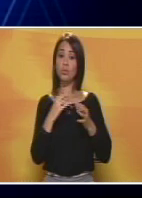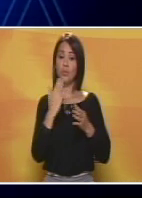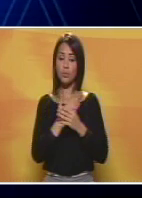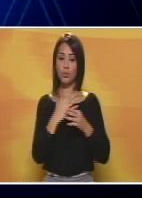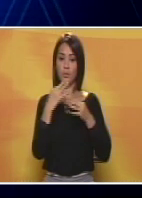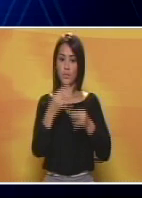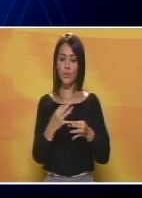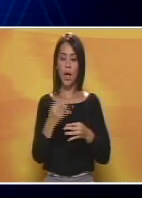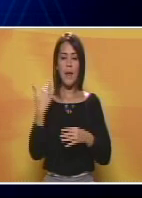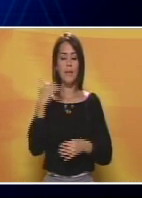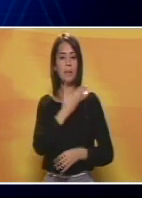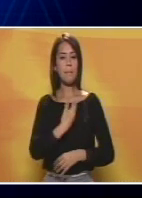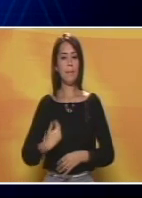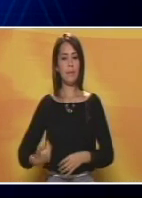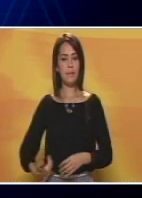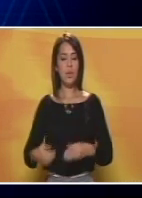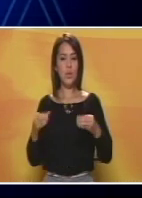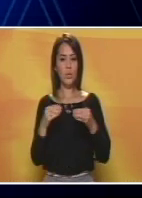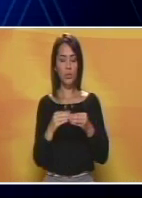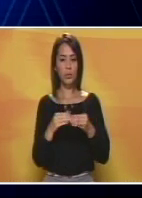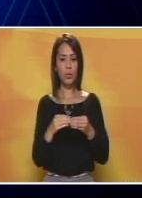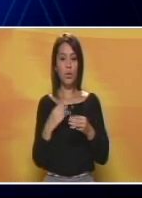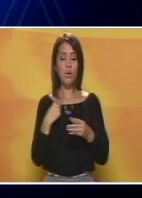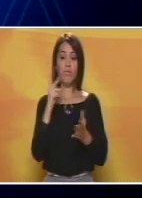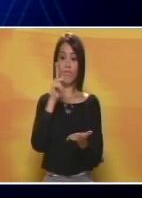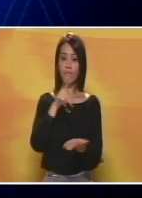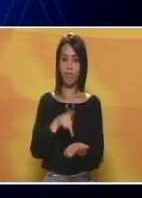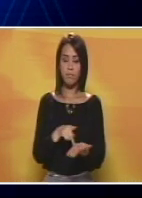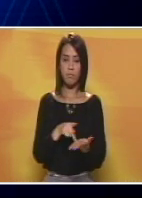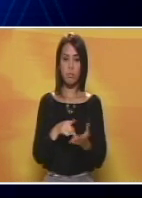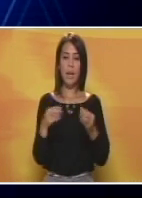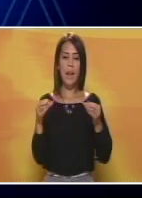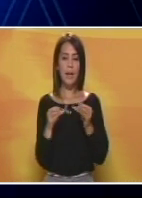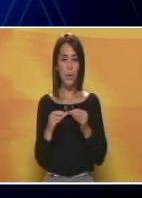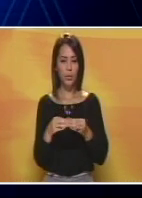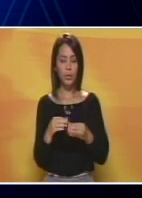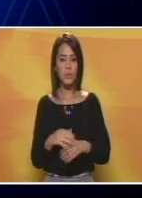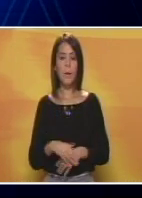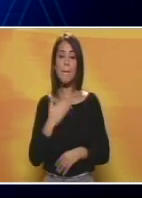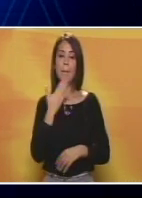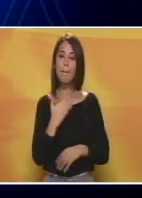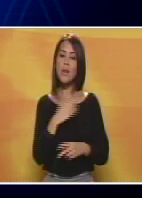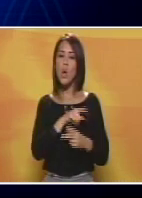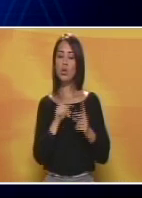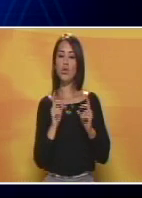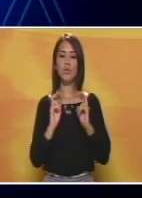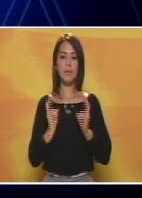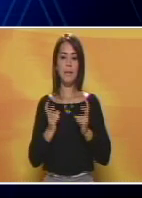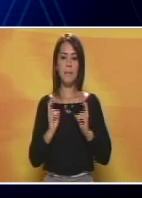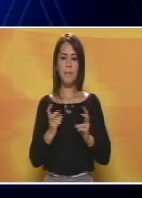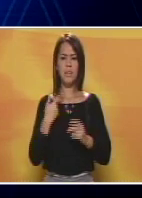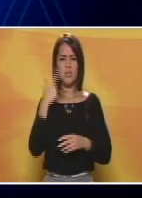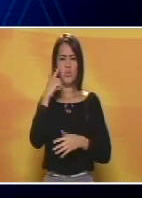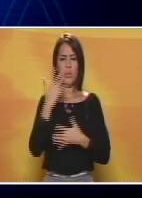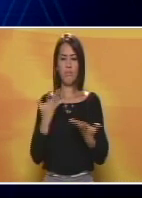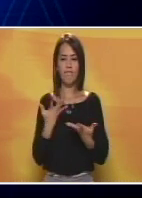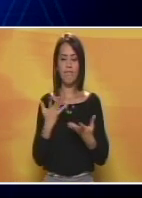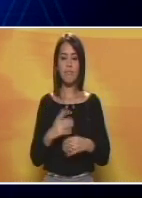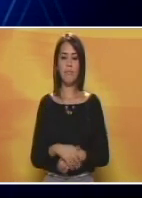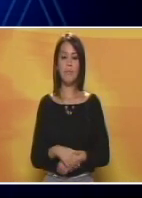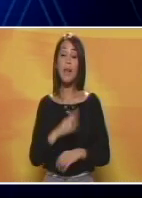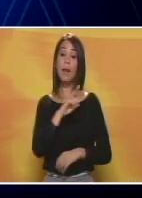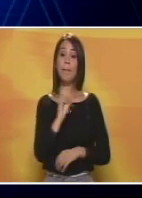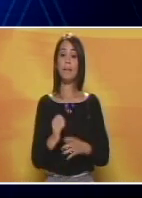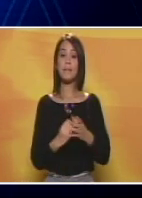los exmandatarios que integran el grupo estarán presentes en el evento para sugerir, entre otros puntos, que se desconozcan las elecciones del